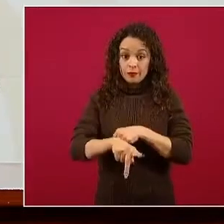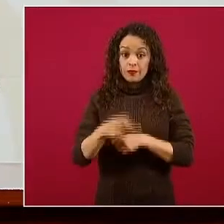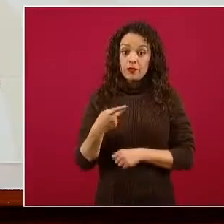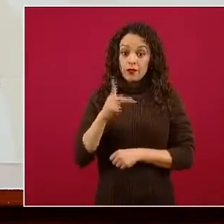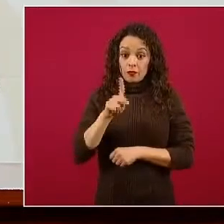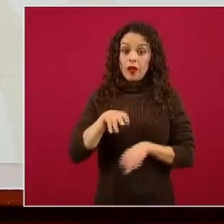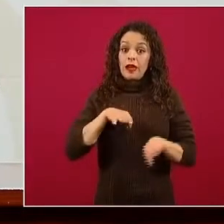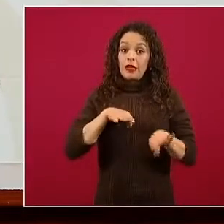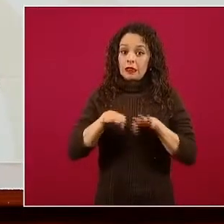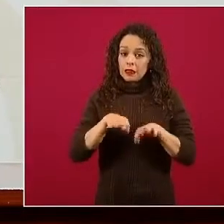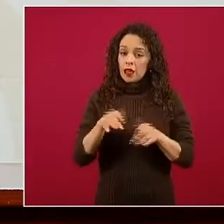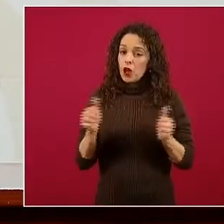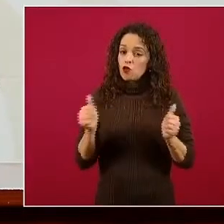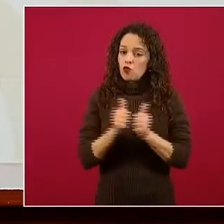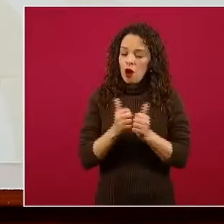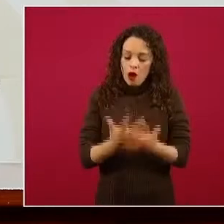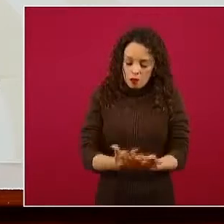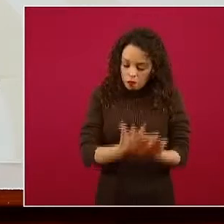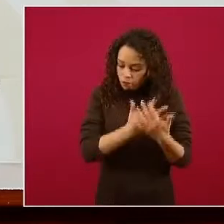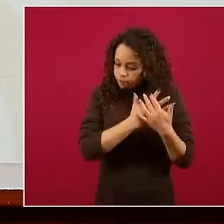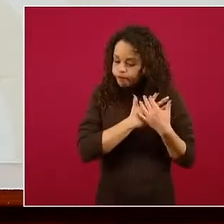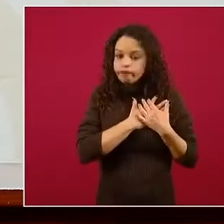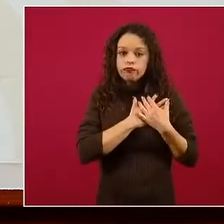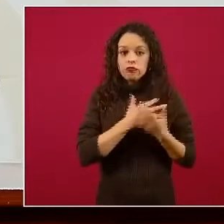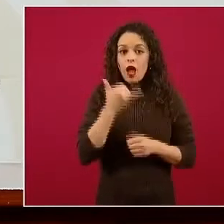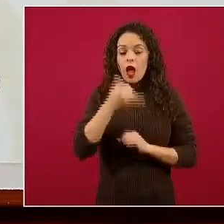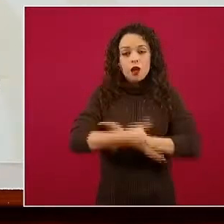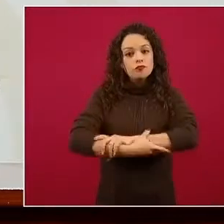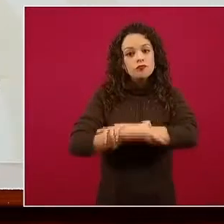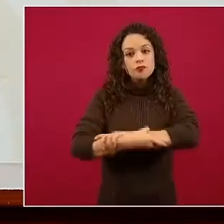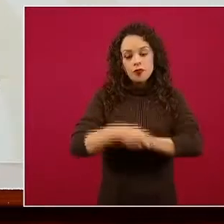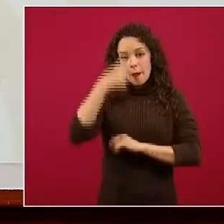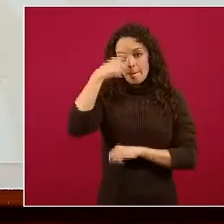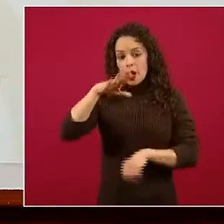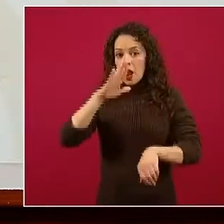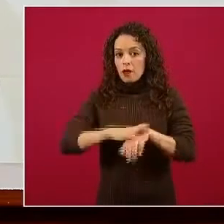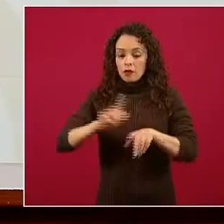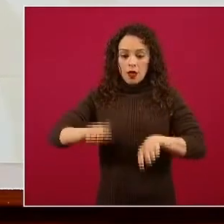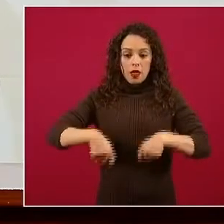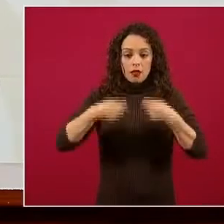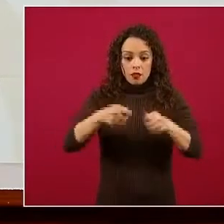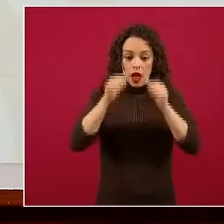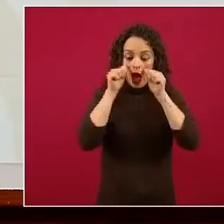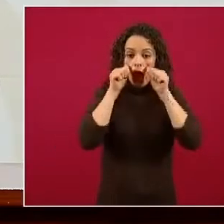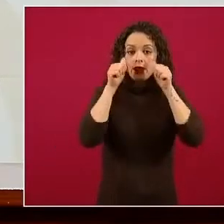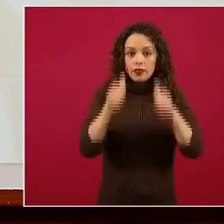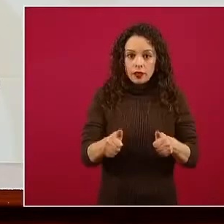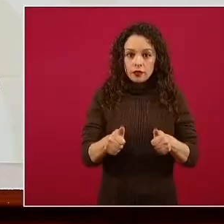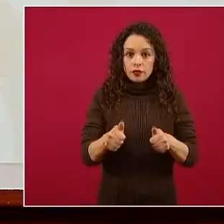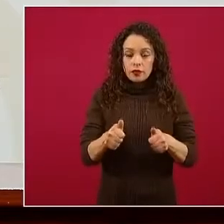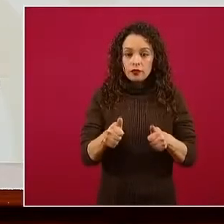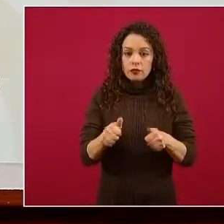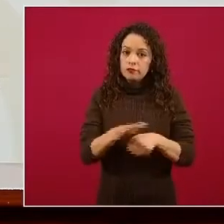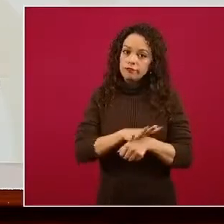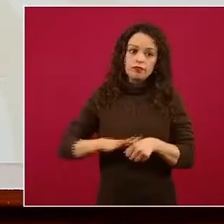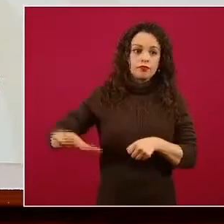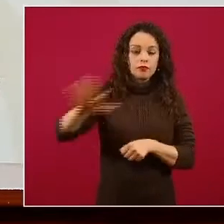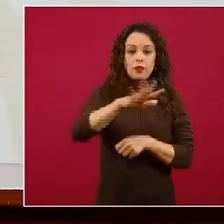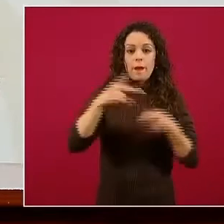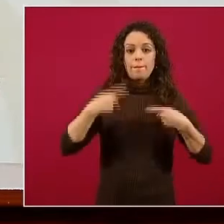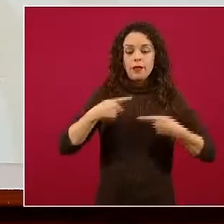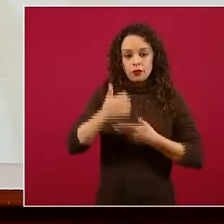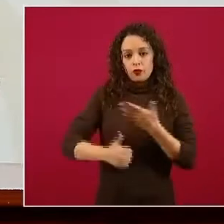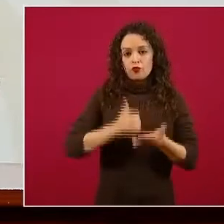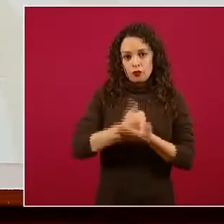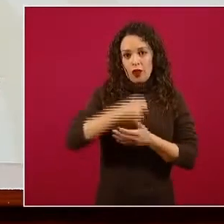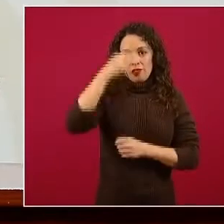profundo amor y solidaridad para darle mayor capacidad de atención a la población de la Ciudad de